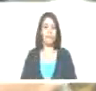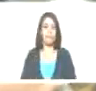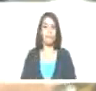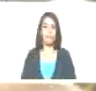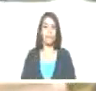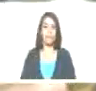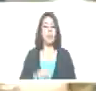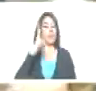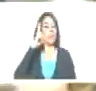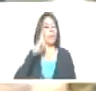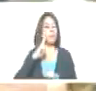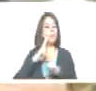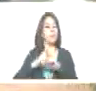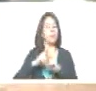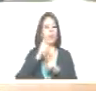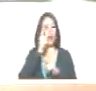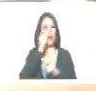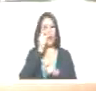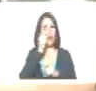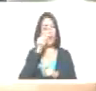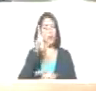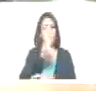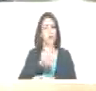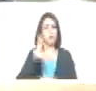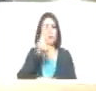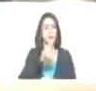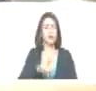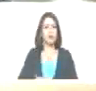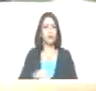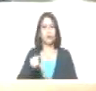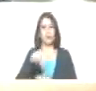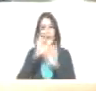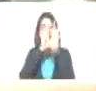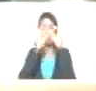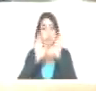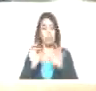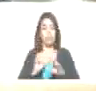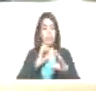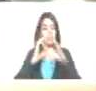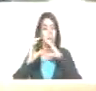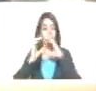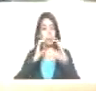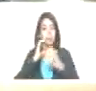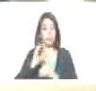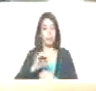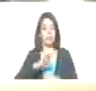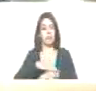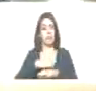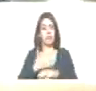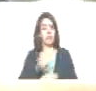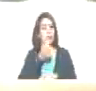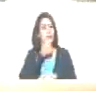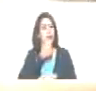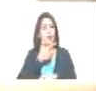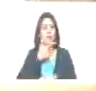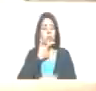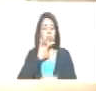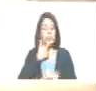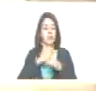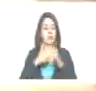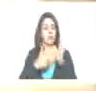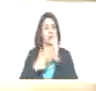a esos hombres que han utilizado esta herramienta de la comunicación desde la belleza, desde la expresión más